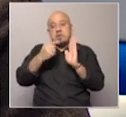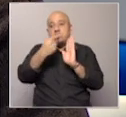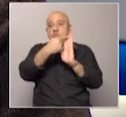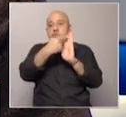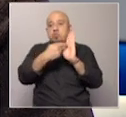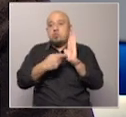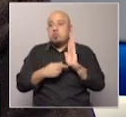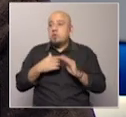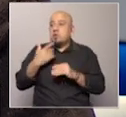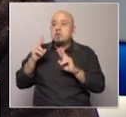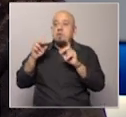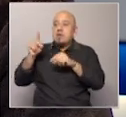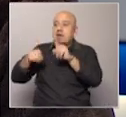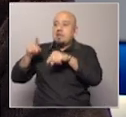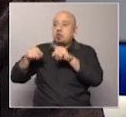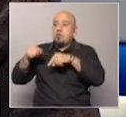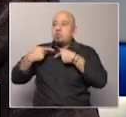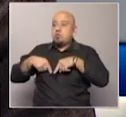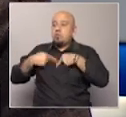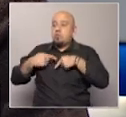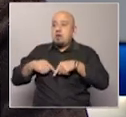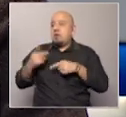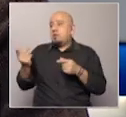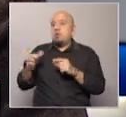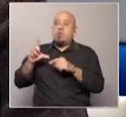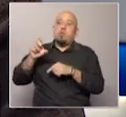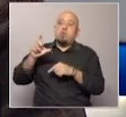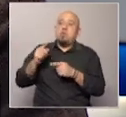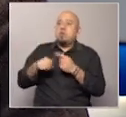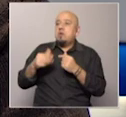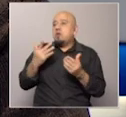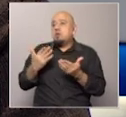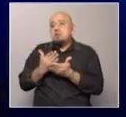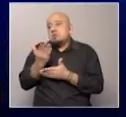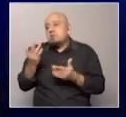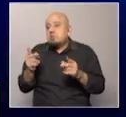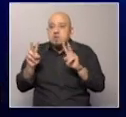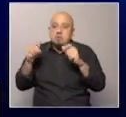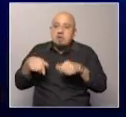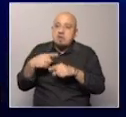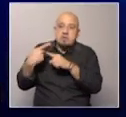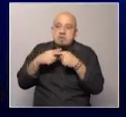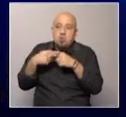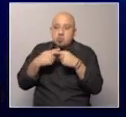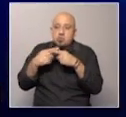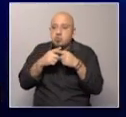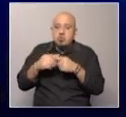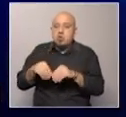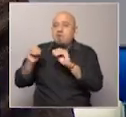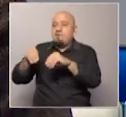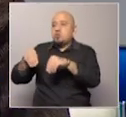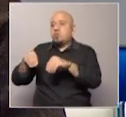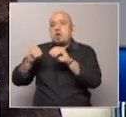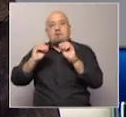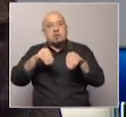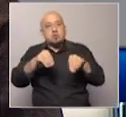de la gestión municipal que son bastante obvios no piensa casi todas las discusiones sobre la basura muchas veces hoy es un tema dominante es muy